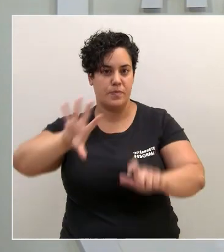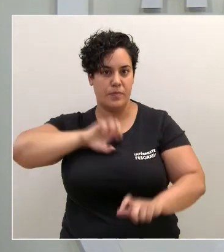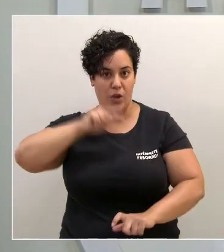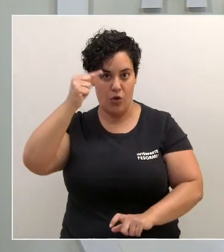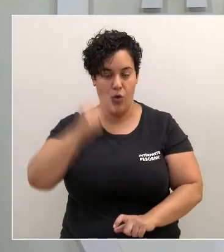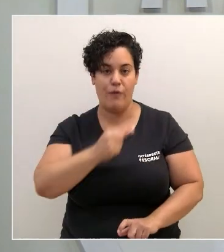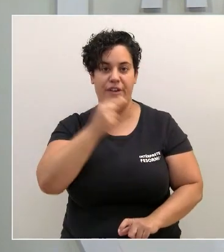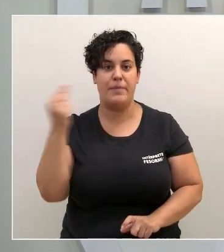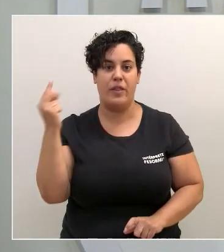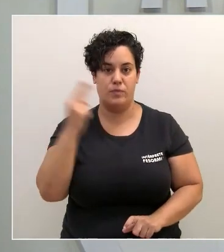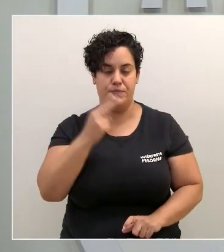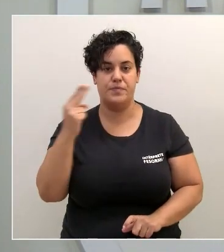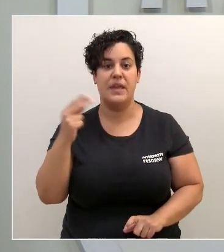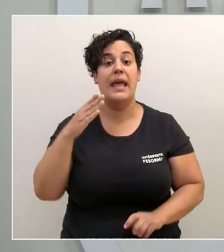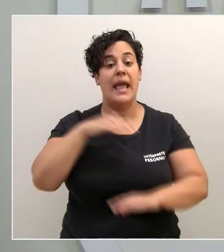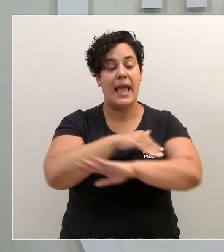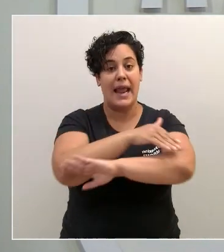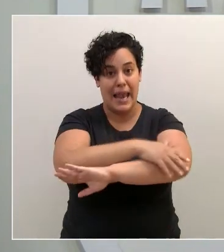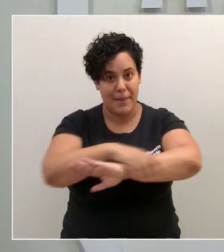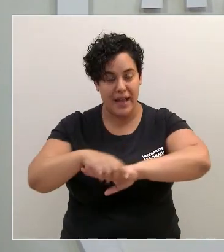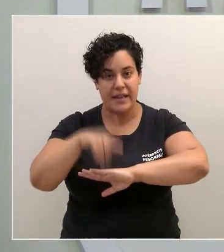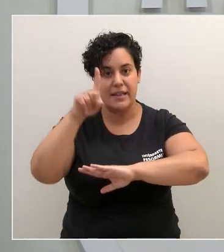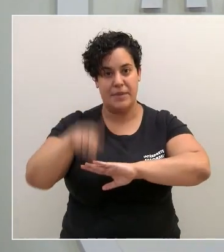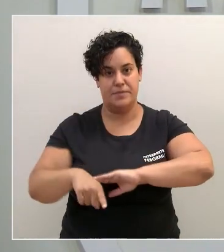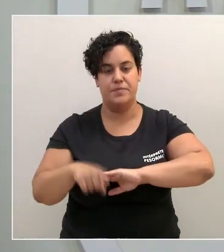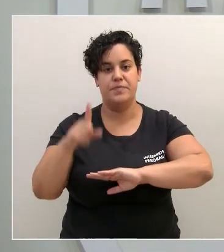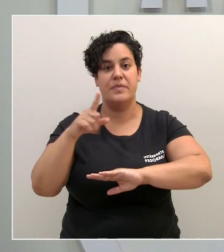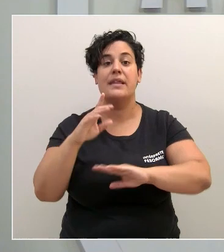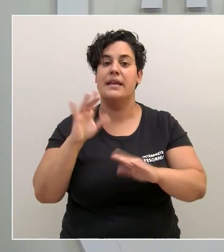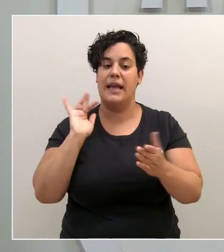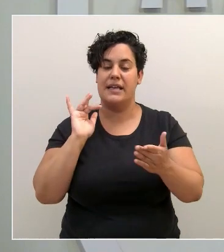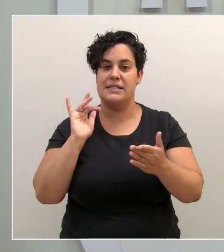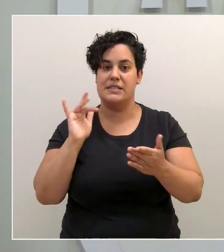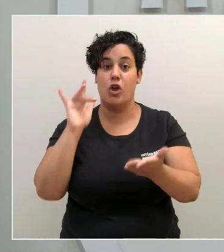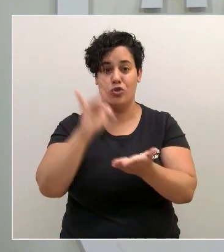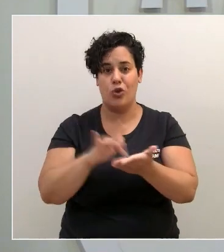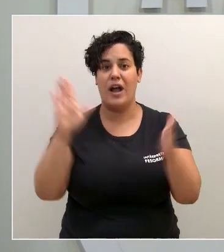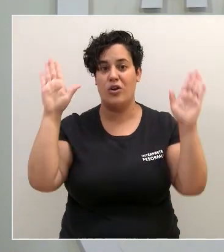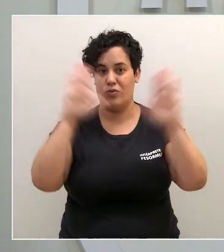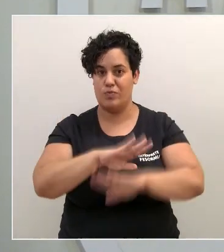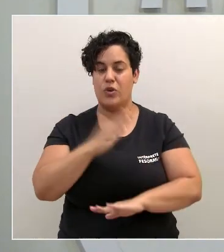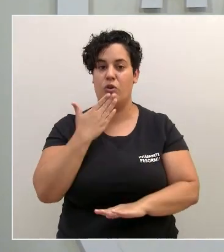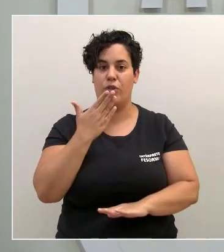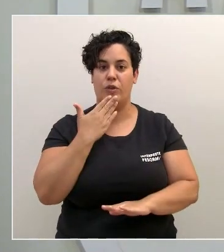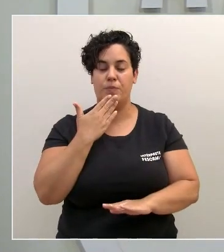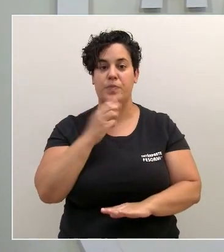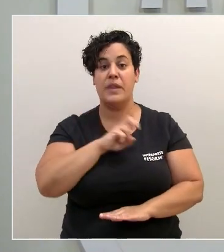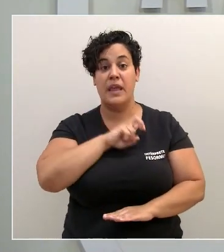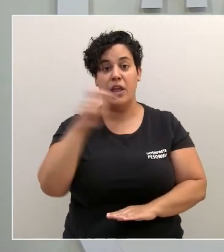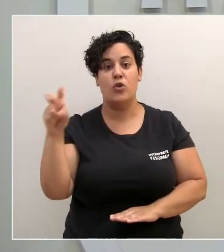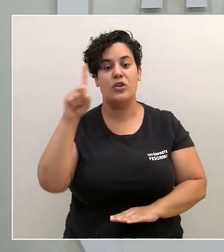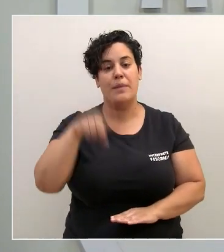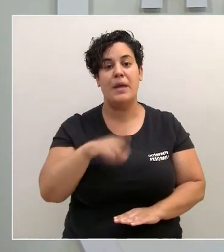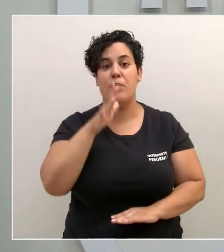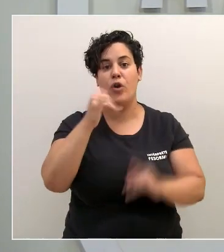2 brotes que se han detectado, uno con 55 casos también del ocio nocturno y otro con 31 casos debidos a la celebración de